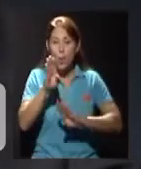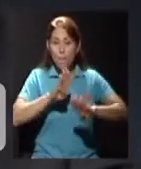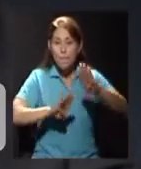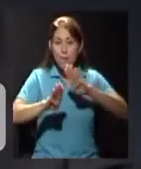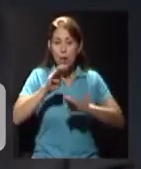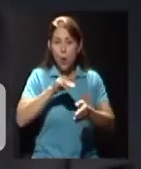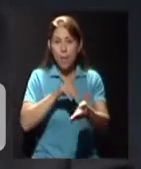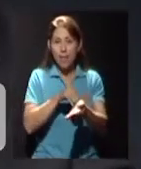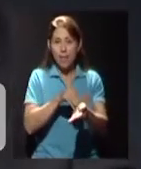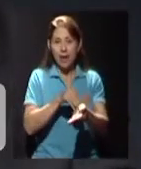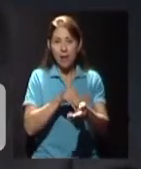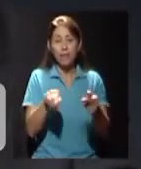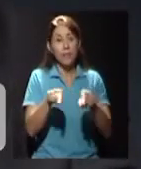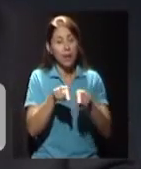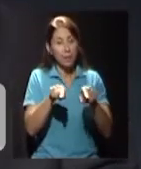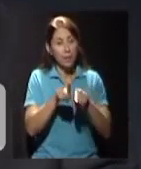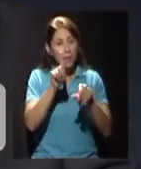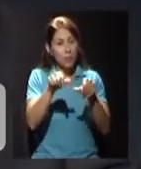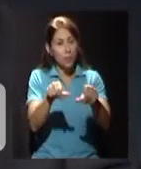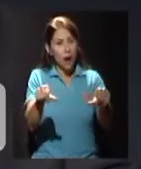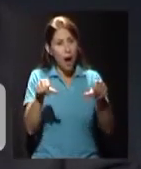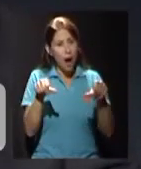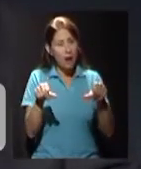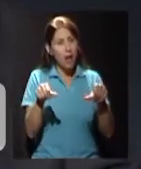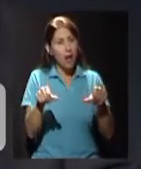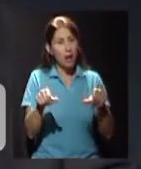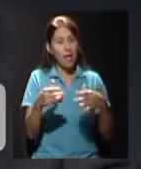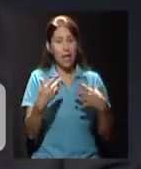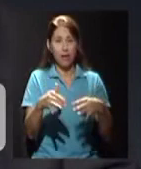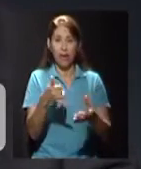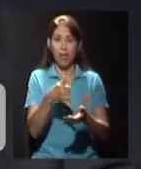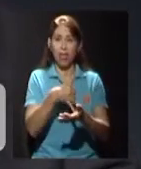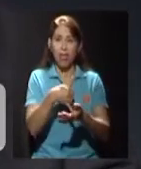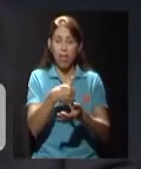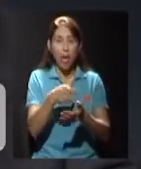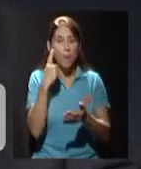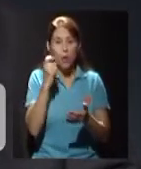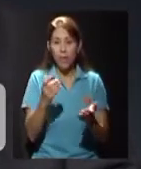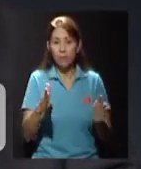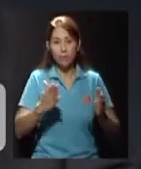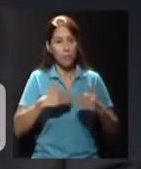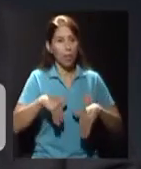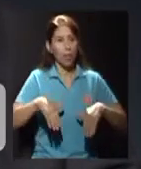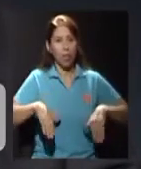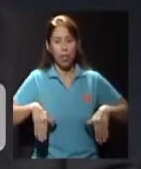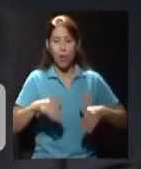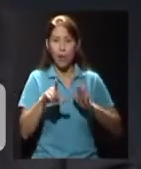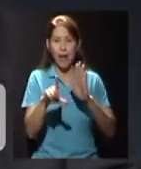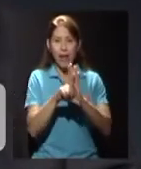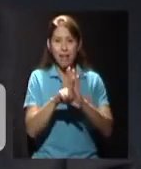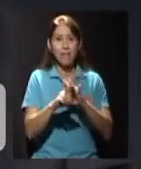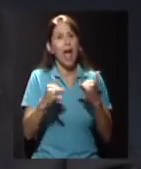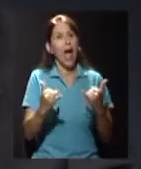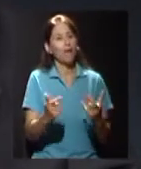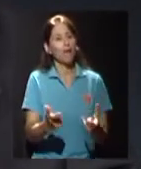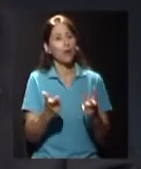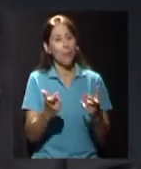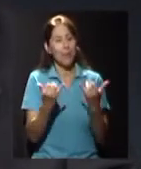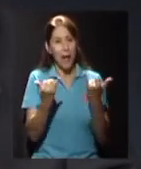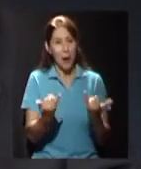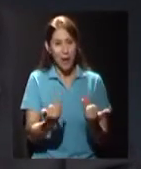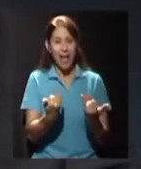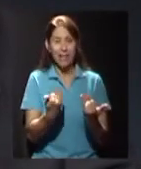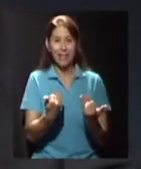durante algún tiempo es existió un gran vacío porque no había una ley afortunadamente ahora contamos con ley que si se